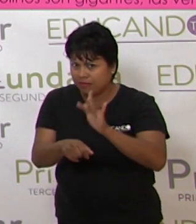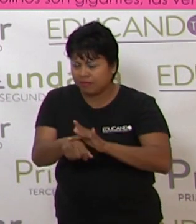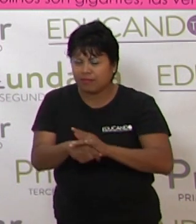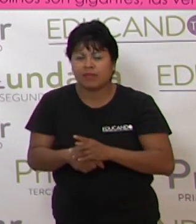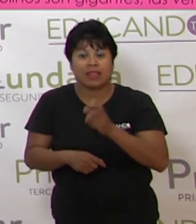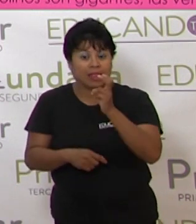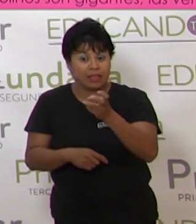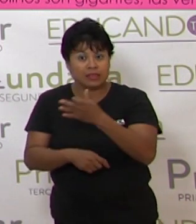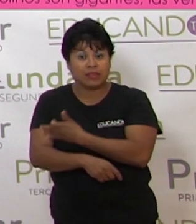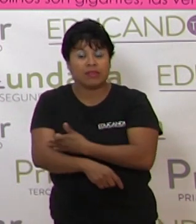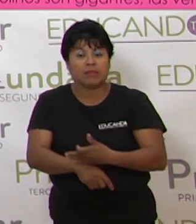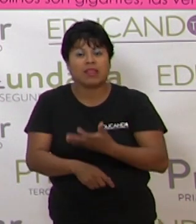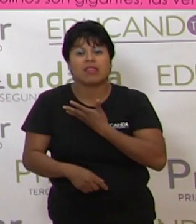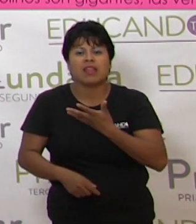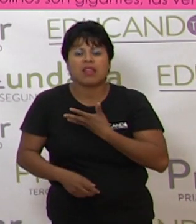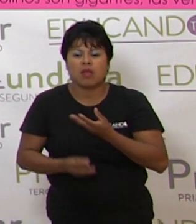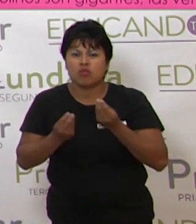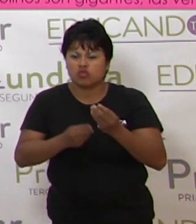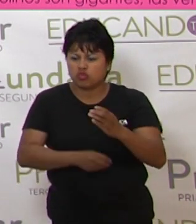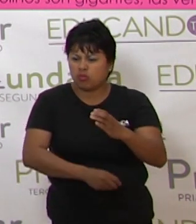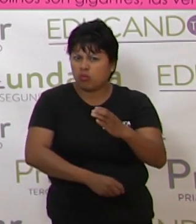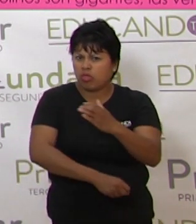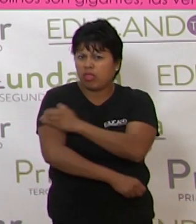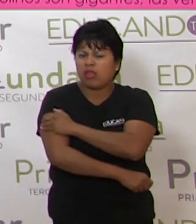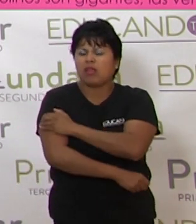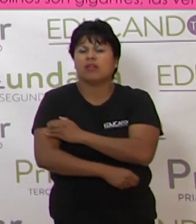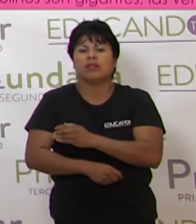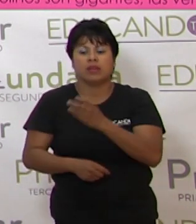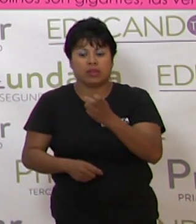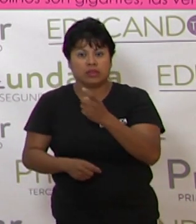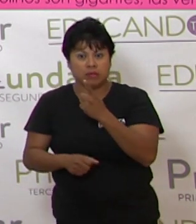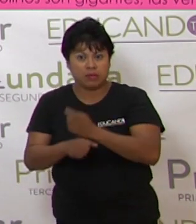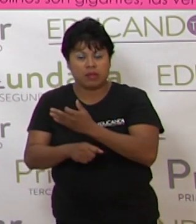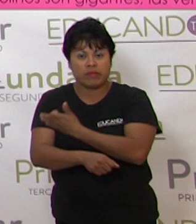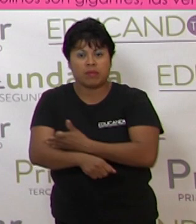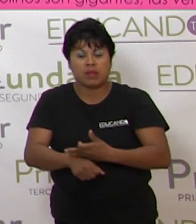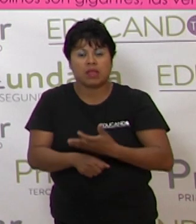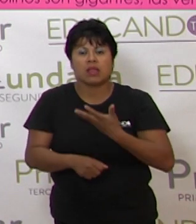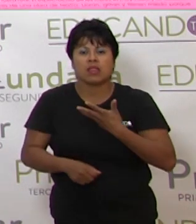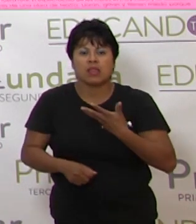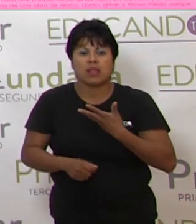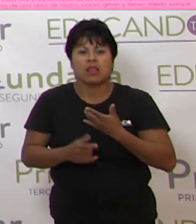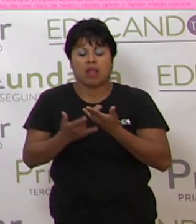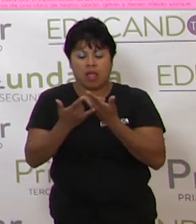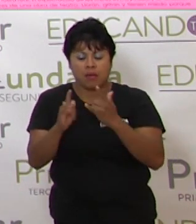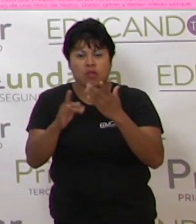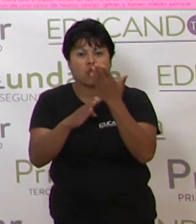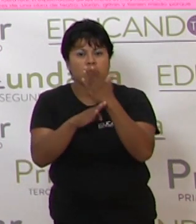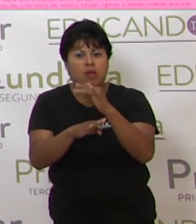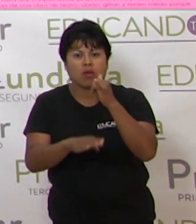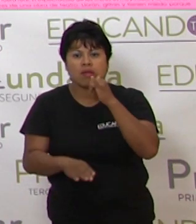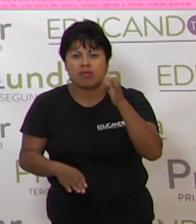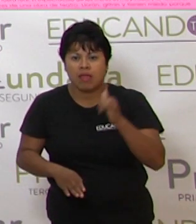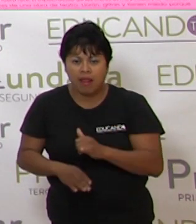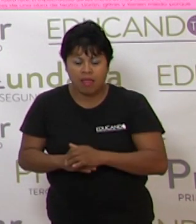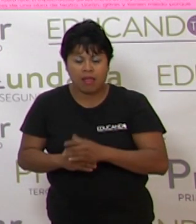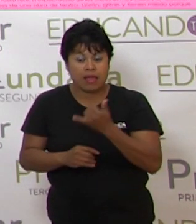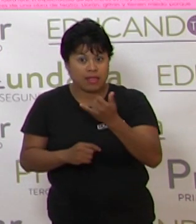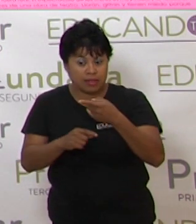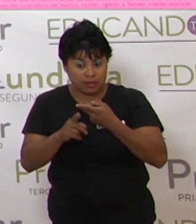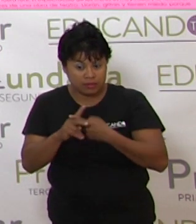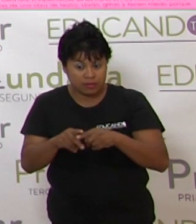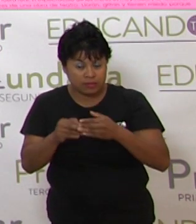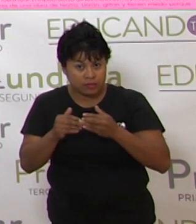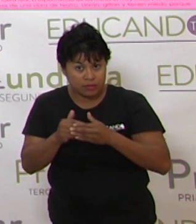Esa familia tenía mucho poder. Es la primera familia que abre un banco en Italia. Y a partir de este